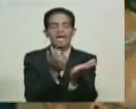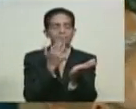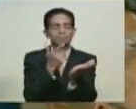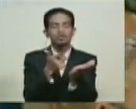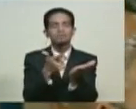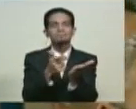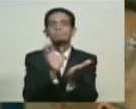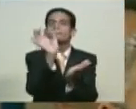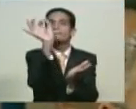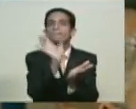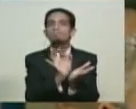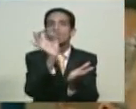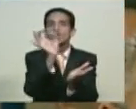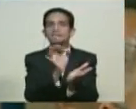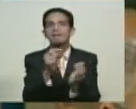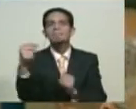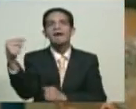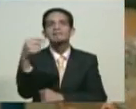negativas.